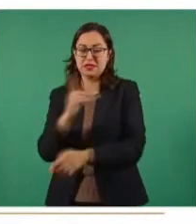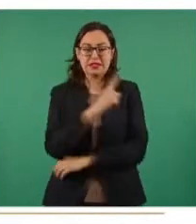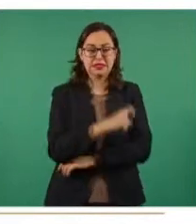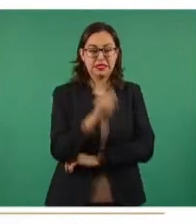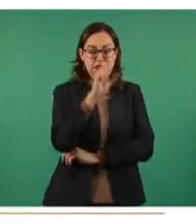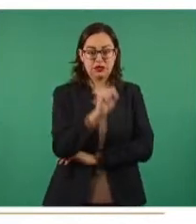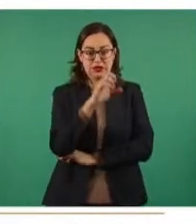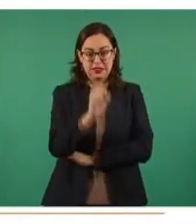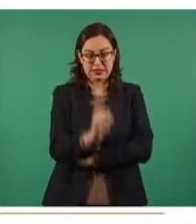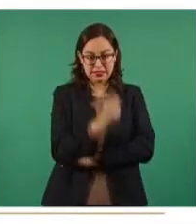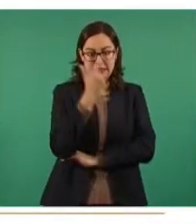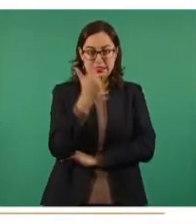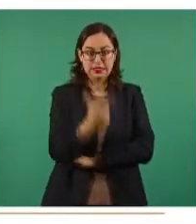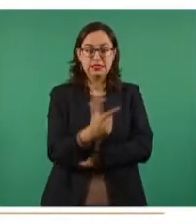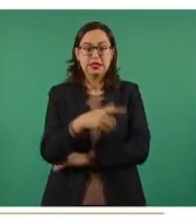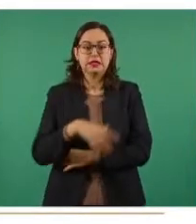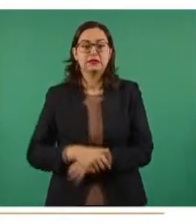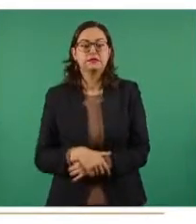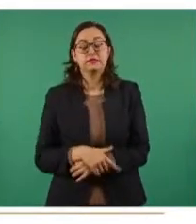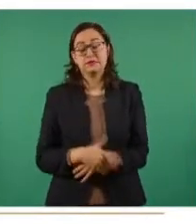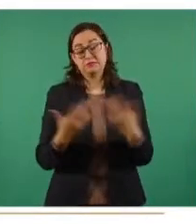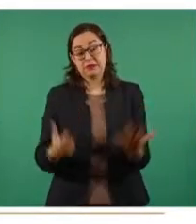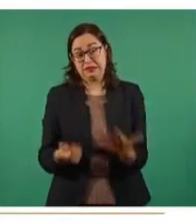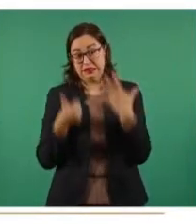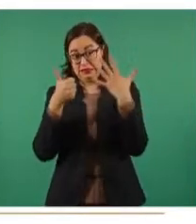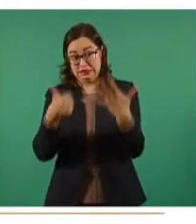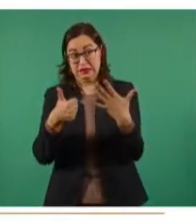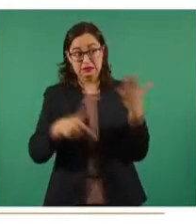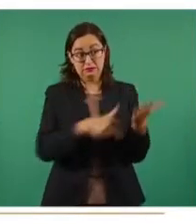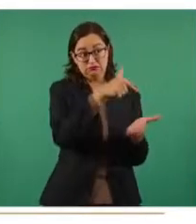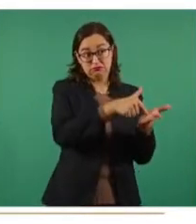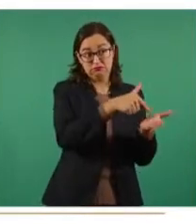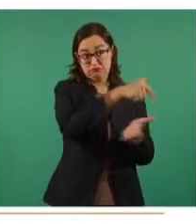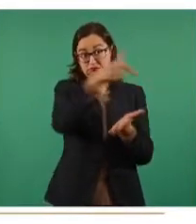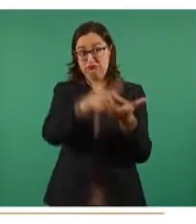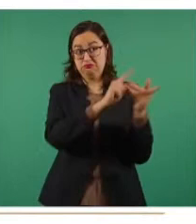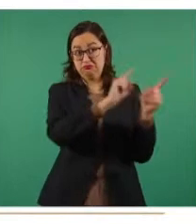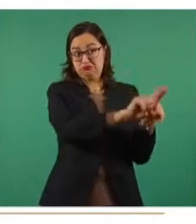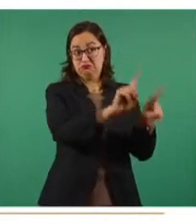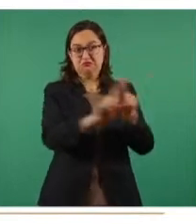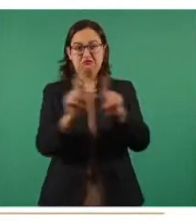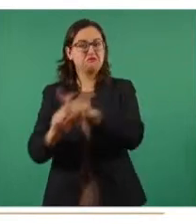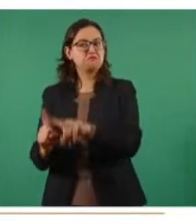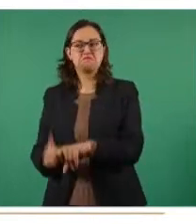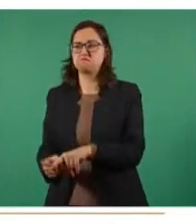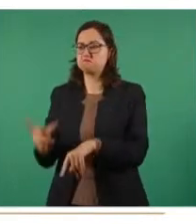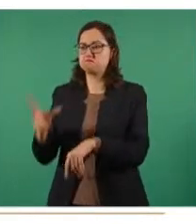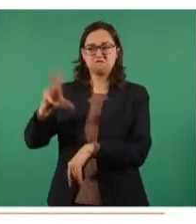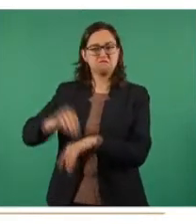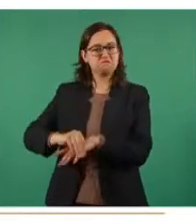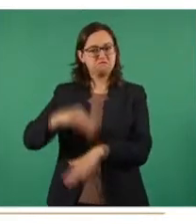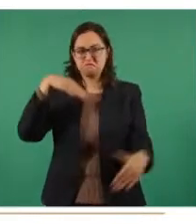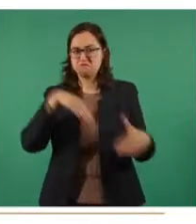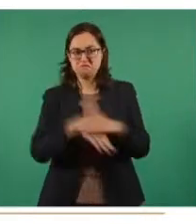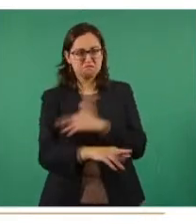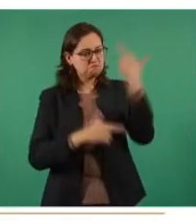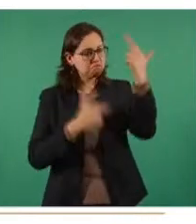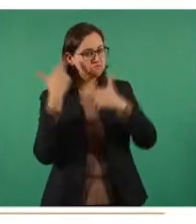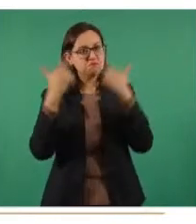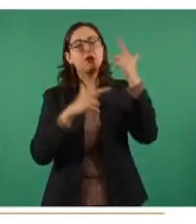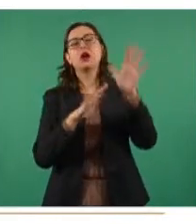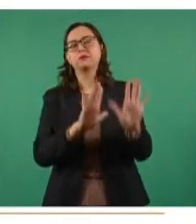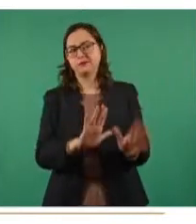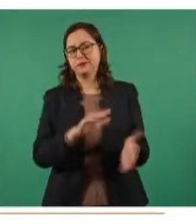6 gasolineras muy alto el número esta semana no se dejaron verificar y estaremos regresando en